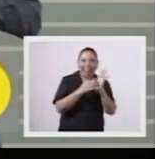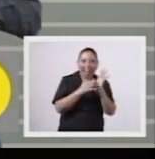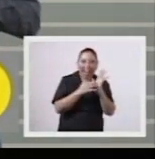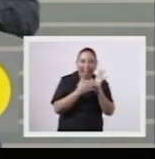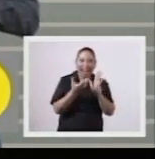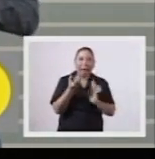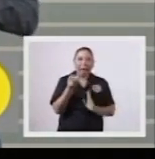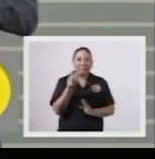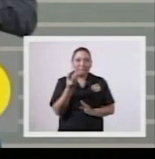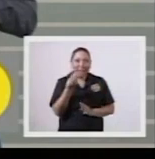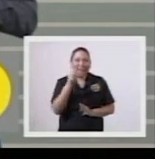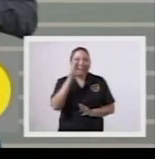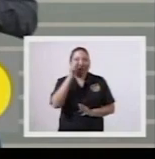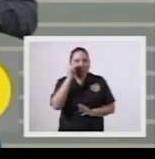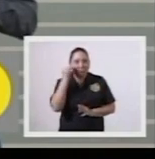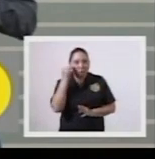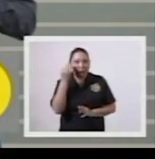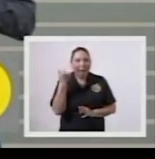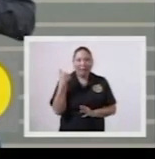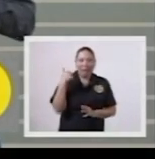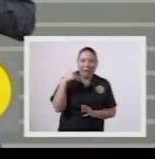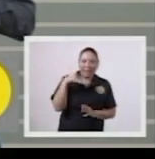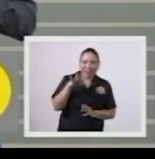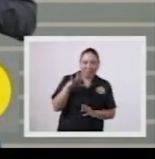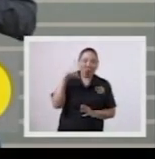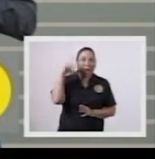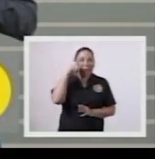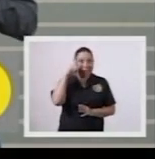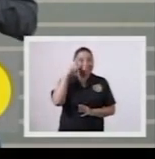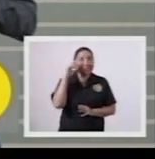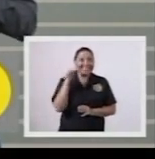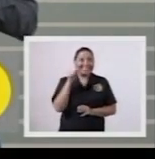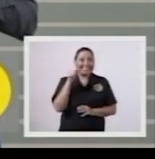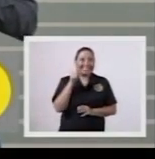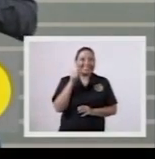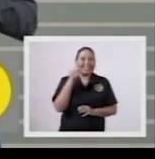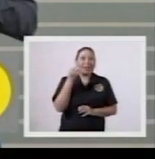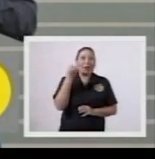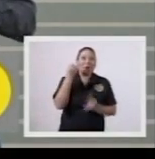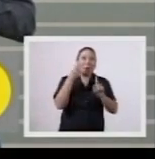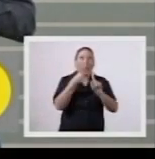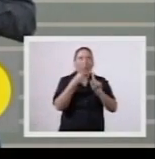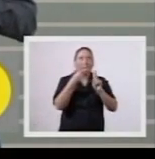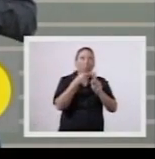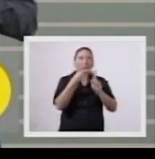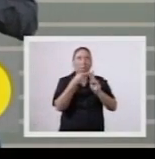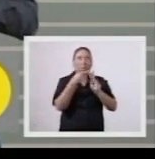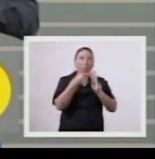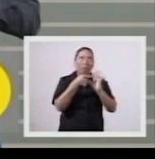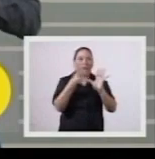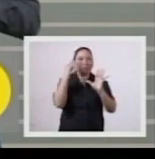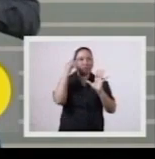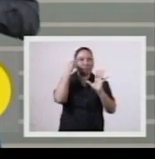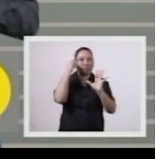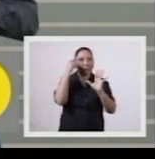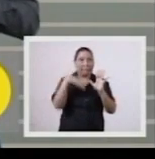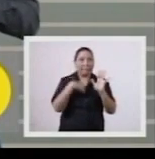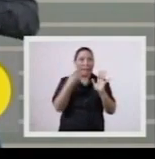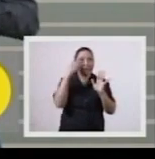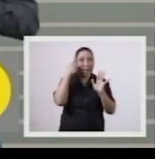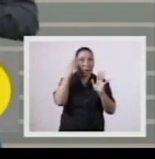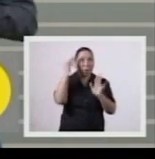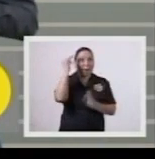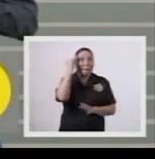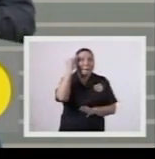verde, morado, azul, amarillo. Perfecto. Rojo, naranja, verde, morado, azul, amarillo. Rojo,